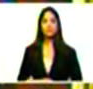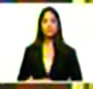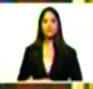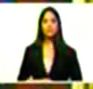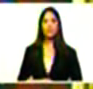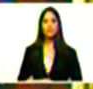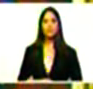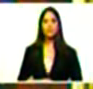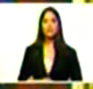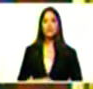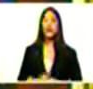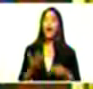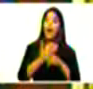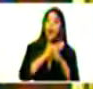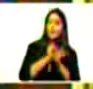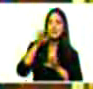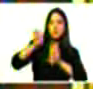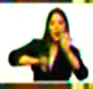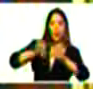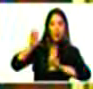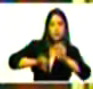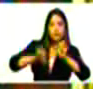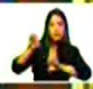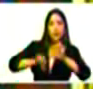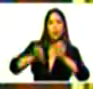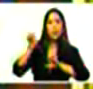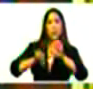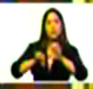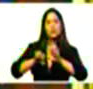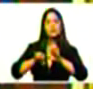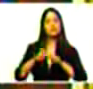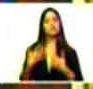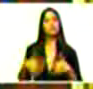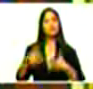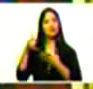Todo el diagnóstico que hicimos, bueno, estaba bastante vulnerado.